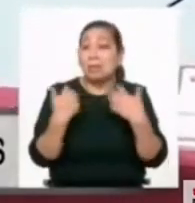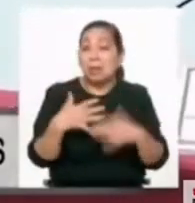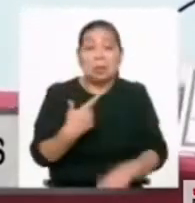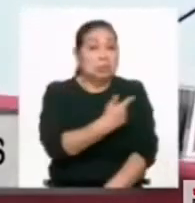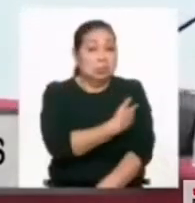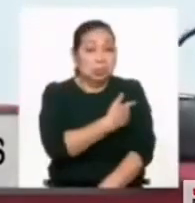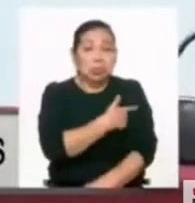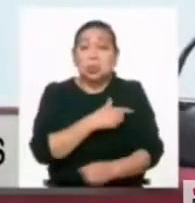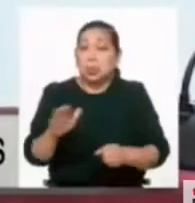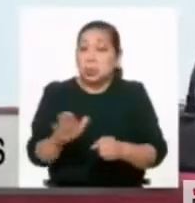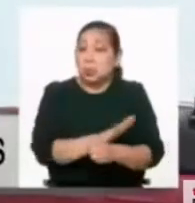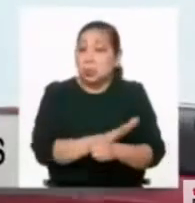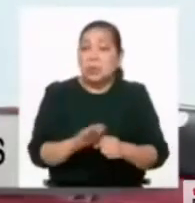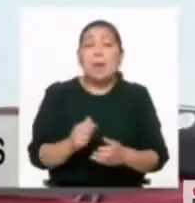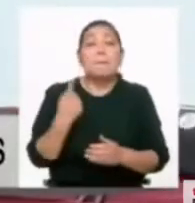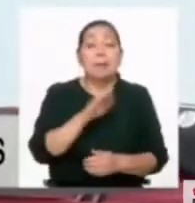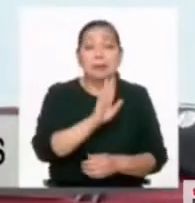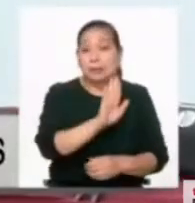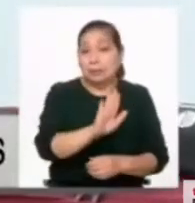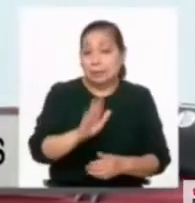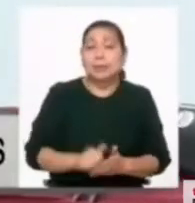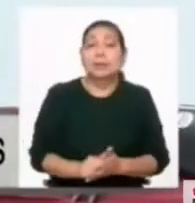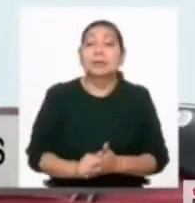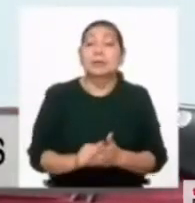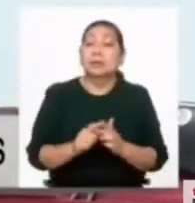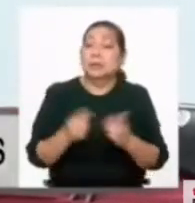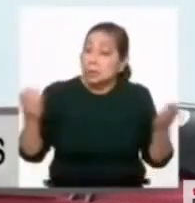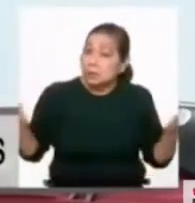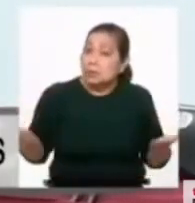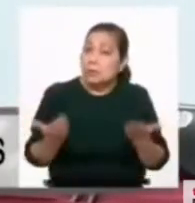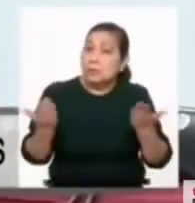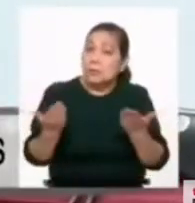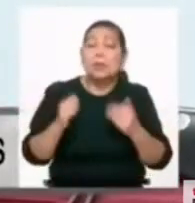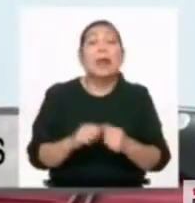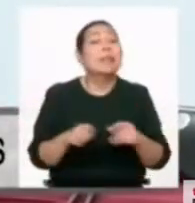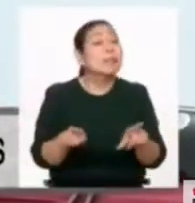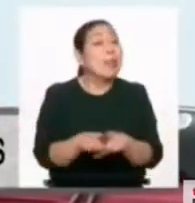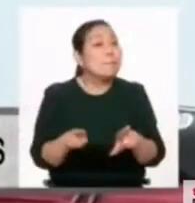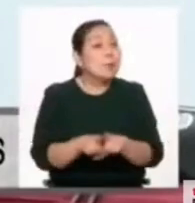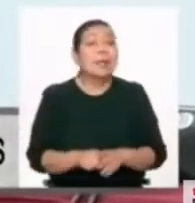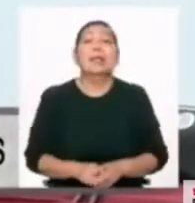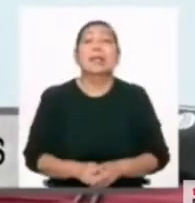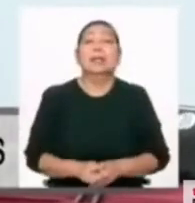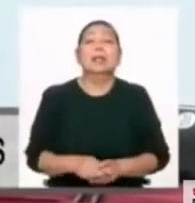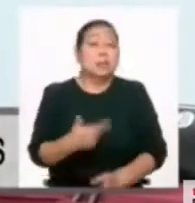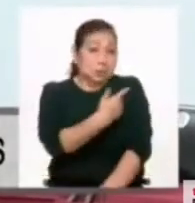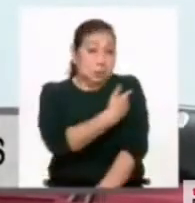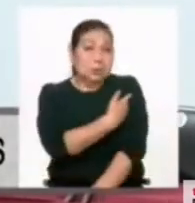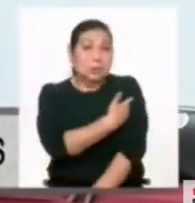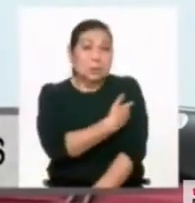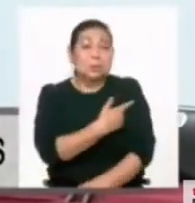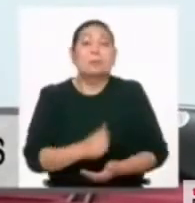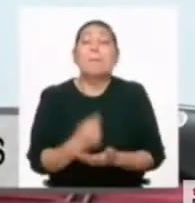la vacuna suficiente para ello. Se está incentivando, ¿no?, la